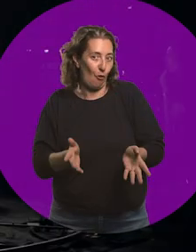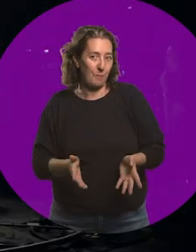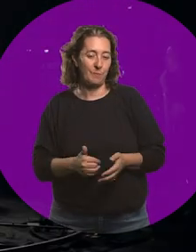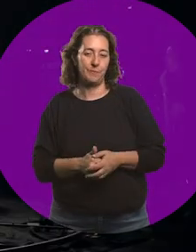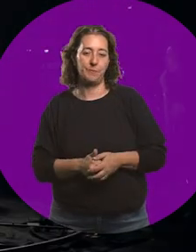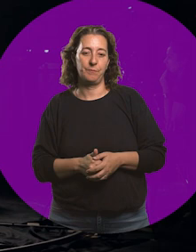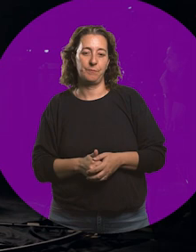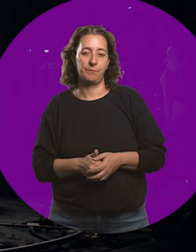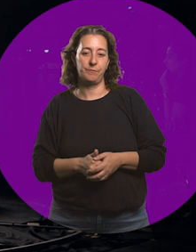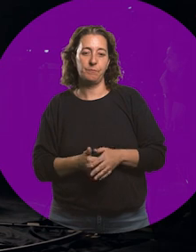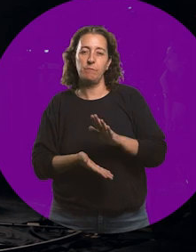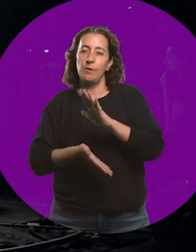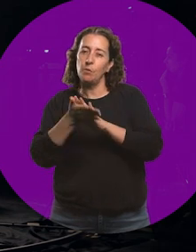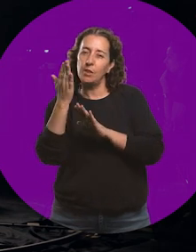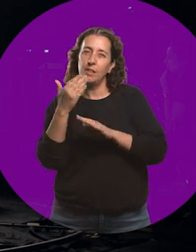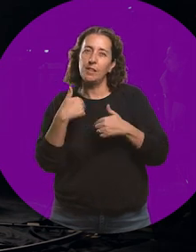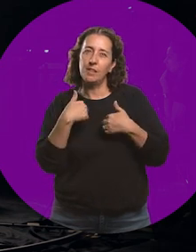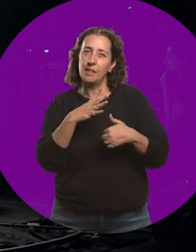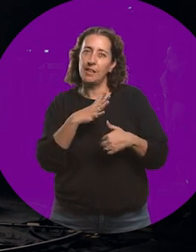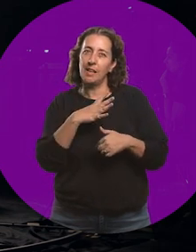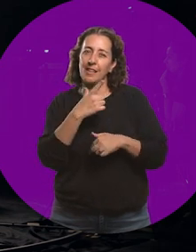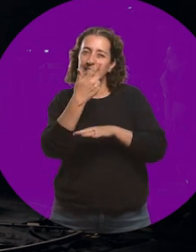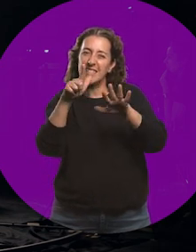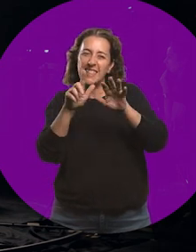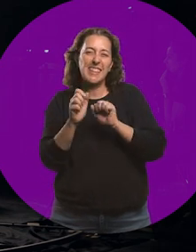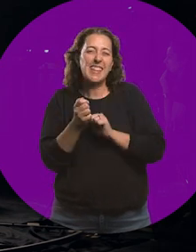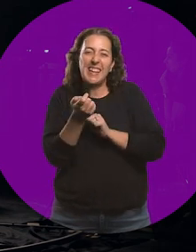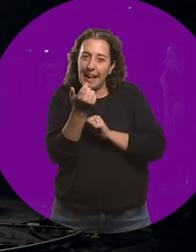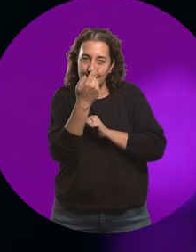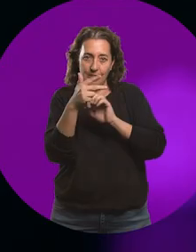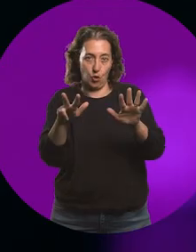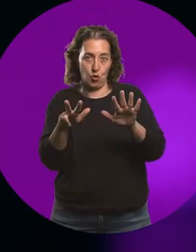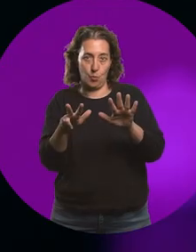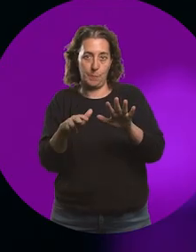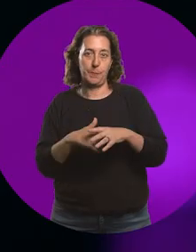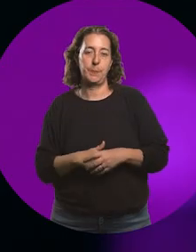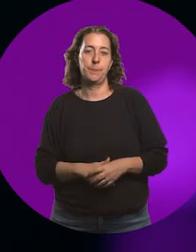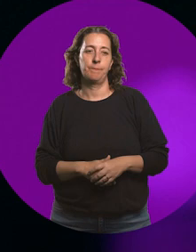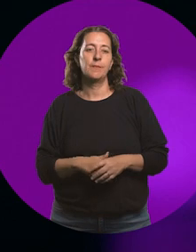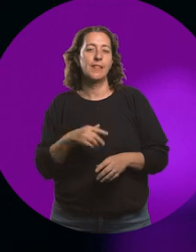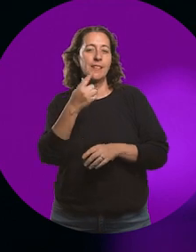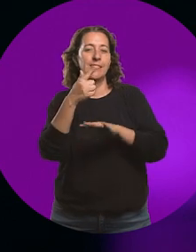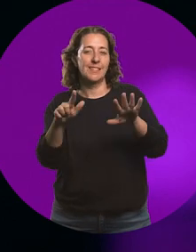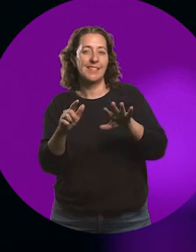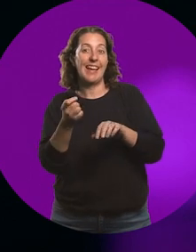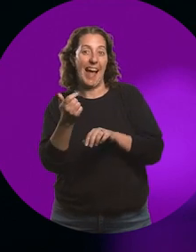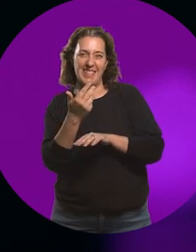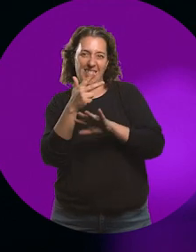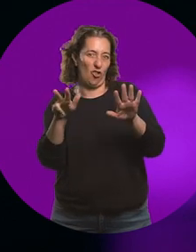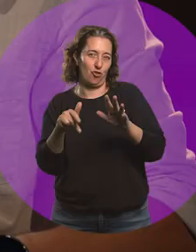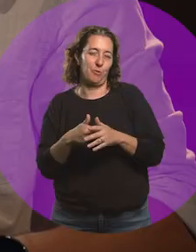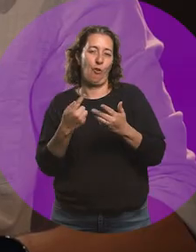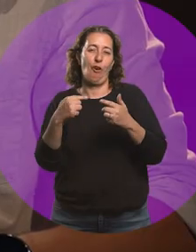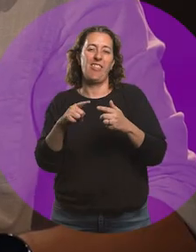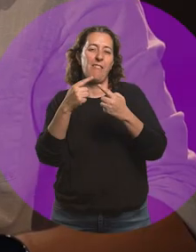Y me fui a los 17, casi 18. Pero unos 17, casi 18 que no son los de ahora.